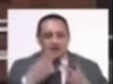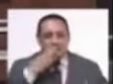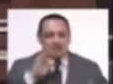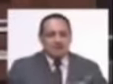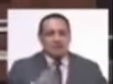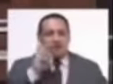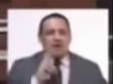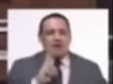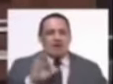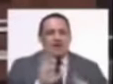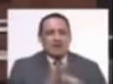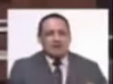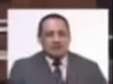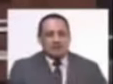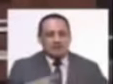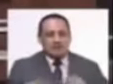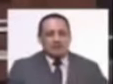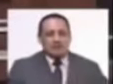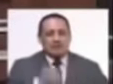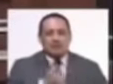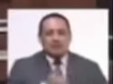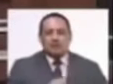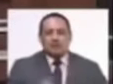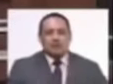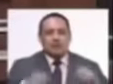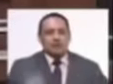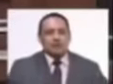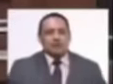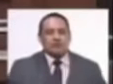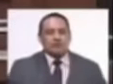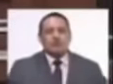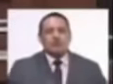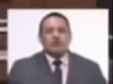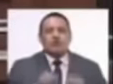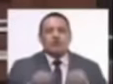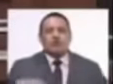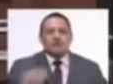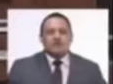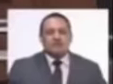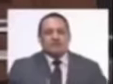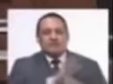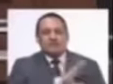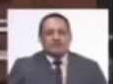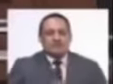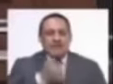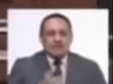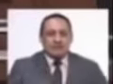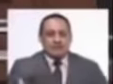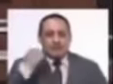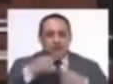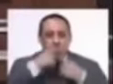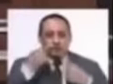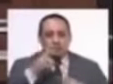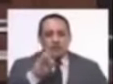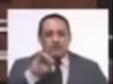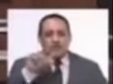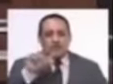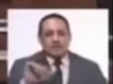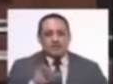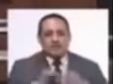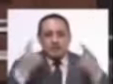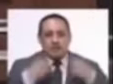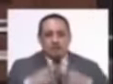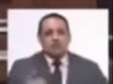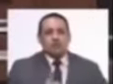señala que el cargo de miembro del Jurado Nacional de Elecciones es irrenunciable? ¿Cómo es que la señora fiscal de la Nación, en ese entonces Zoraida Ábalos, de